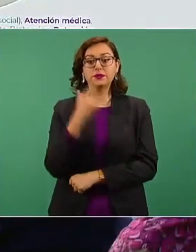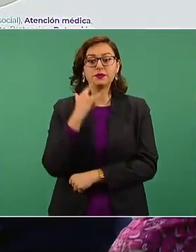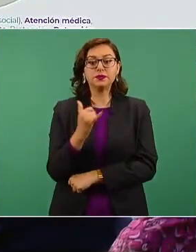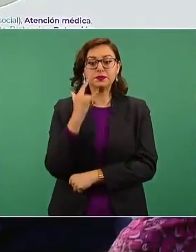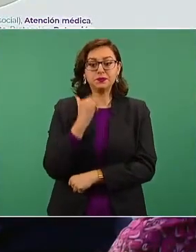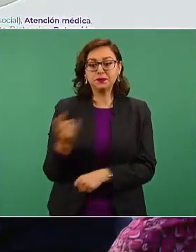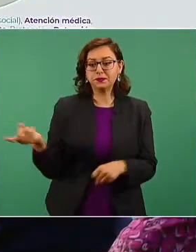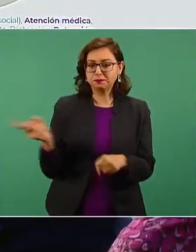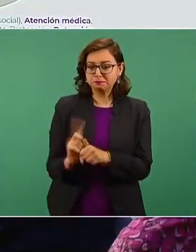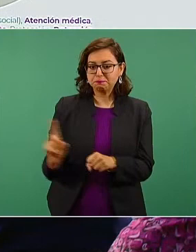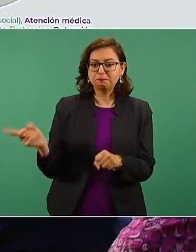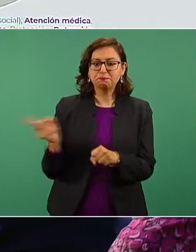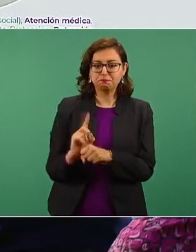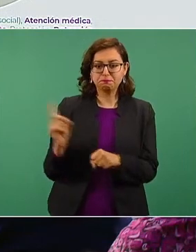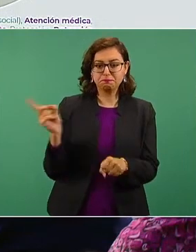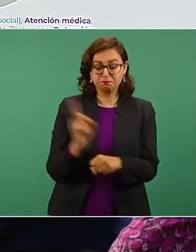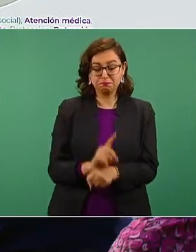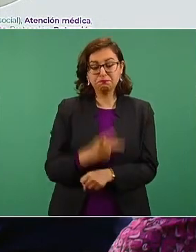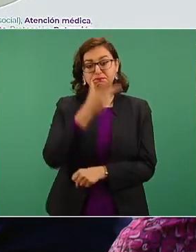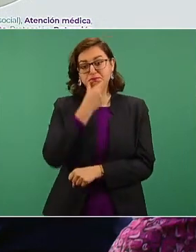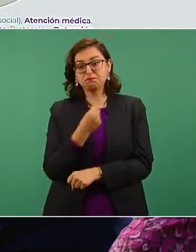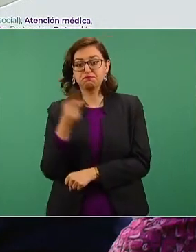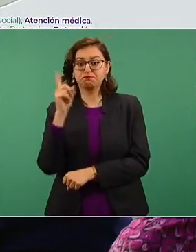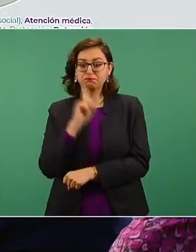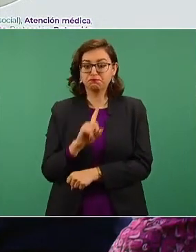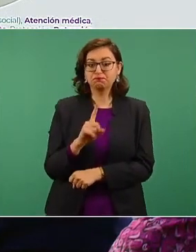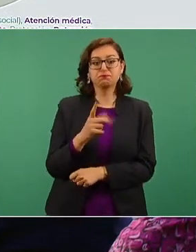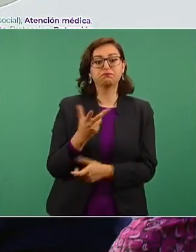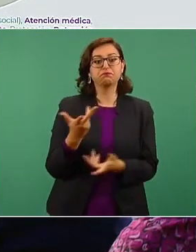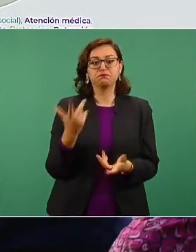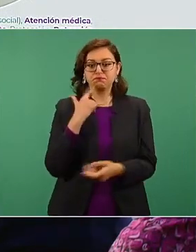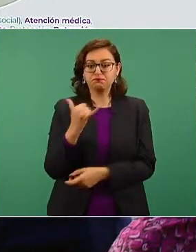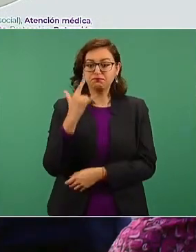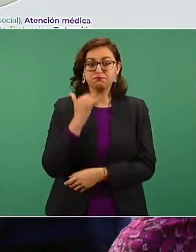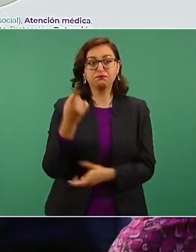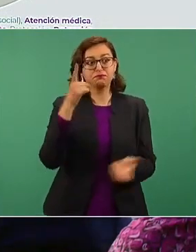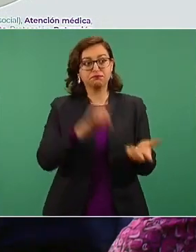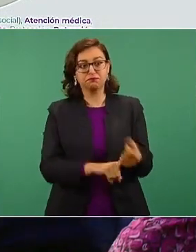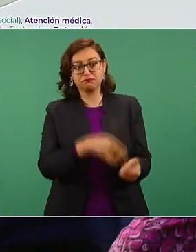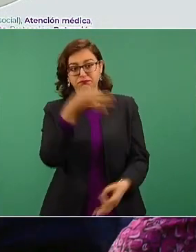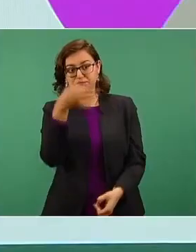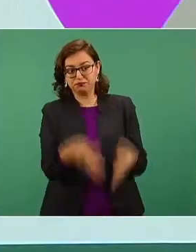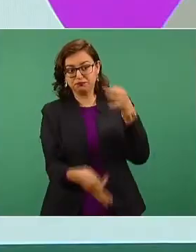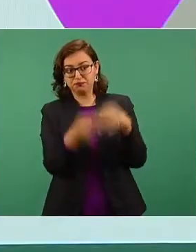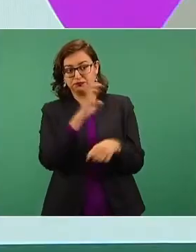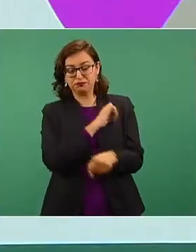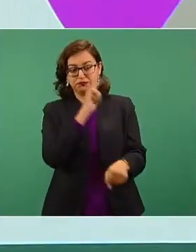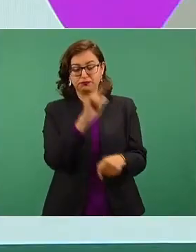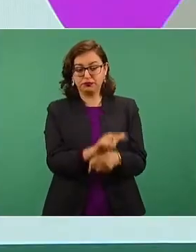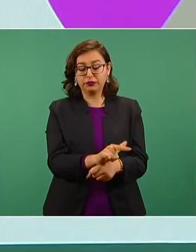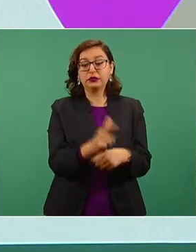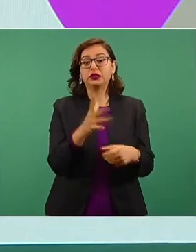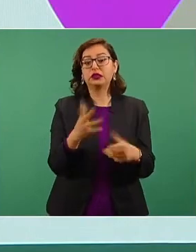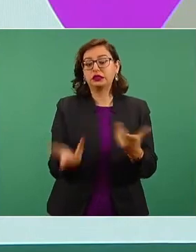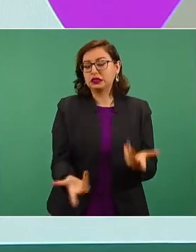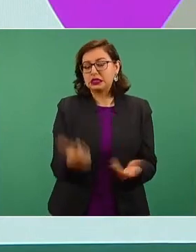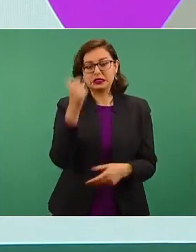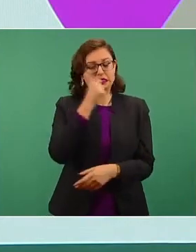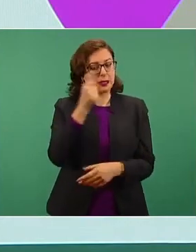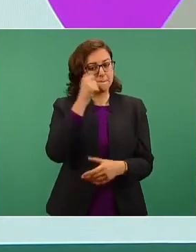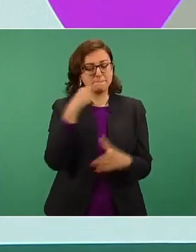todos los días el trabajo con las fiscalías especializadas, es parte de nuestra obligación. Tenemos mesas